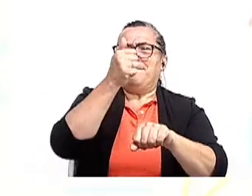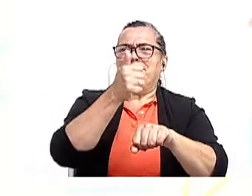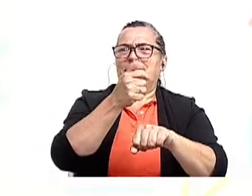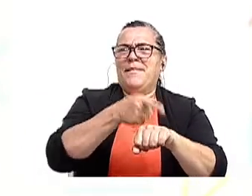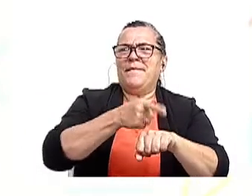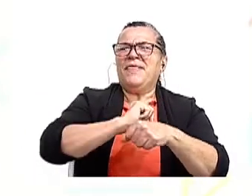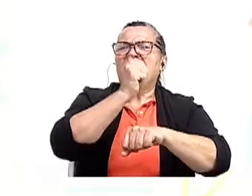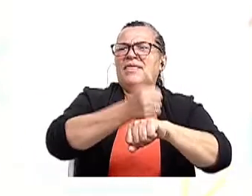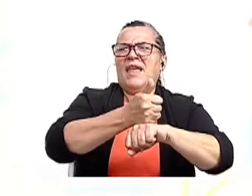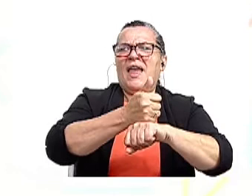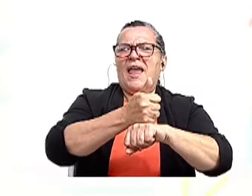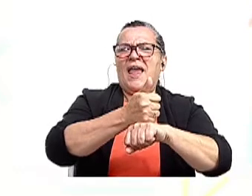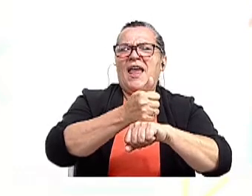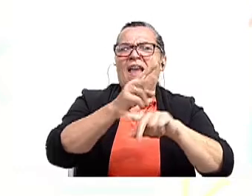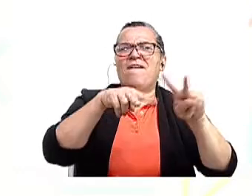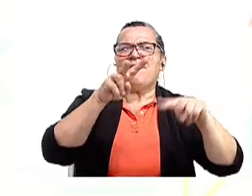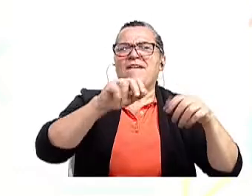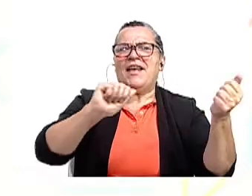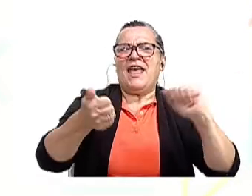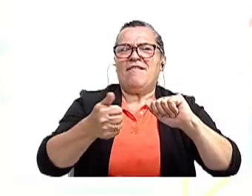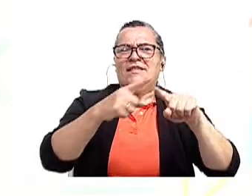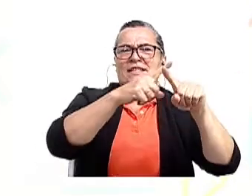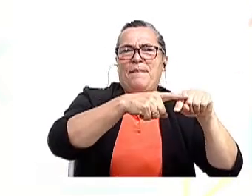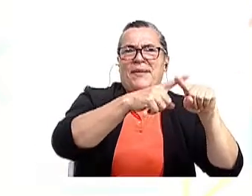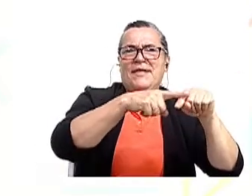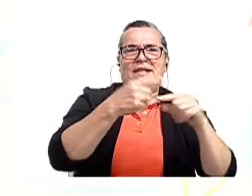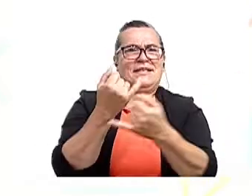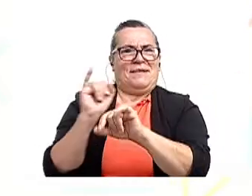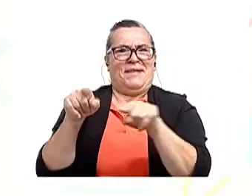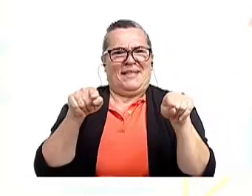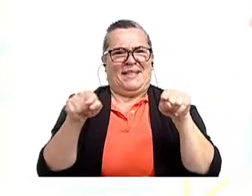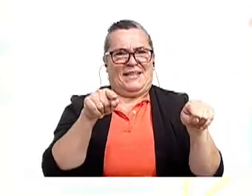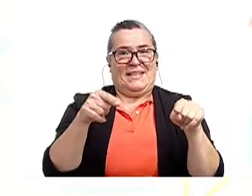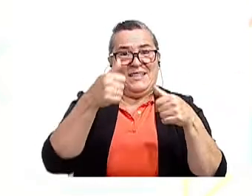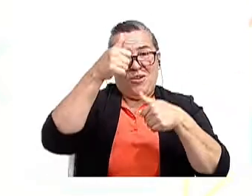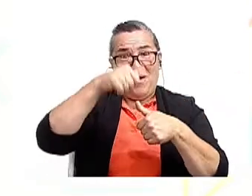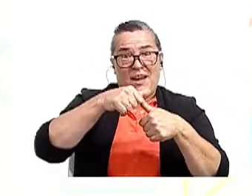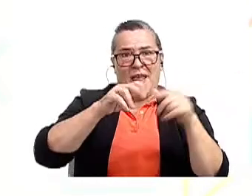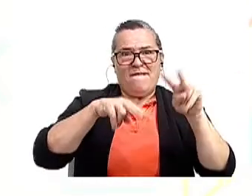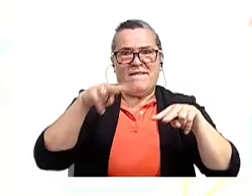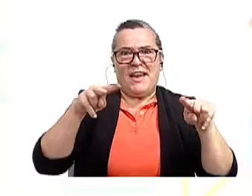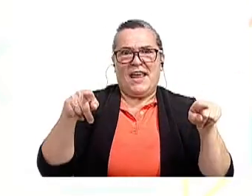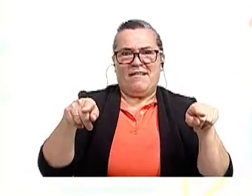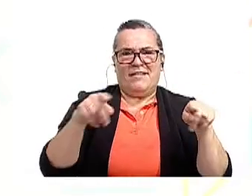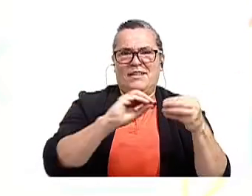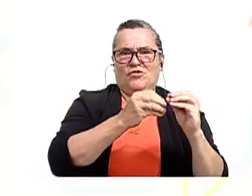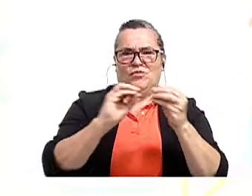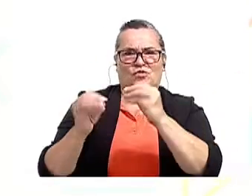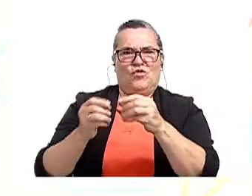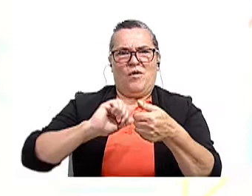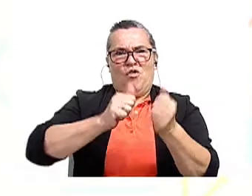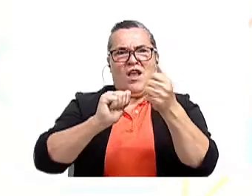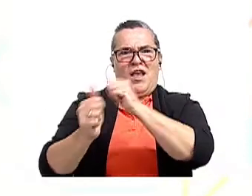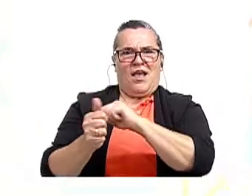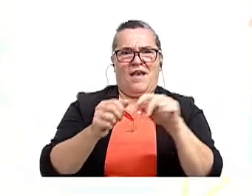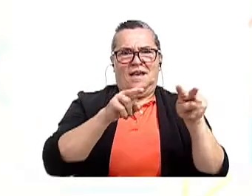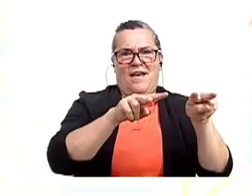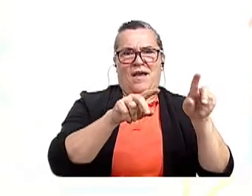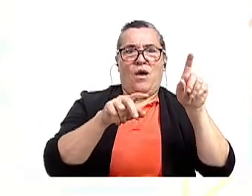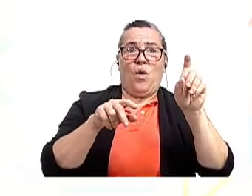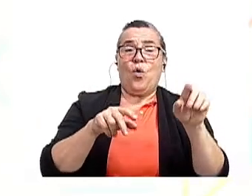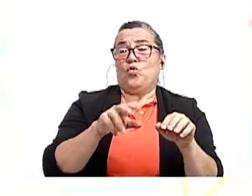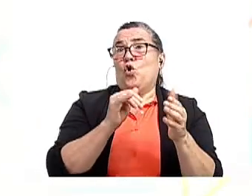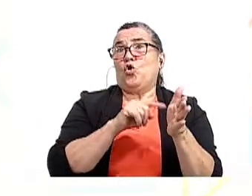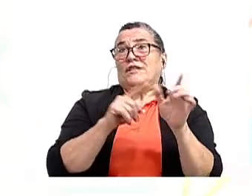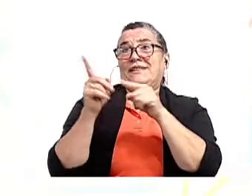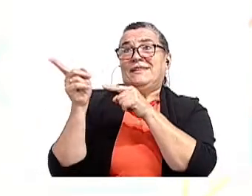nuestras variables. ¿Recuerdan lo de variables dependientes e independientes? Pues vamos a definirlas en nuestro problema. Vamos a definir a v de t